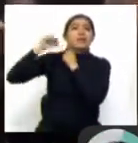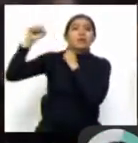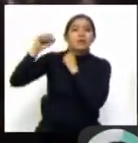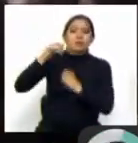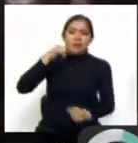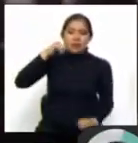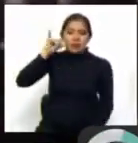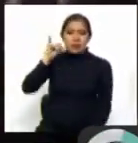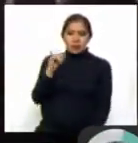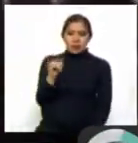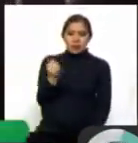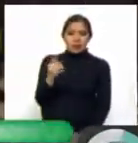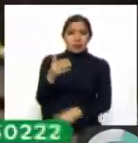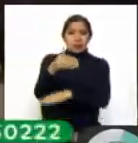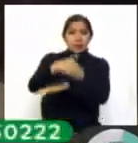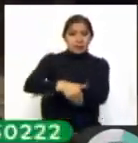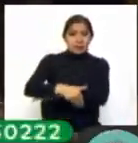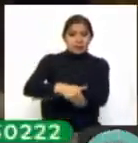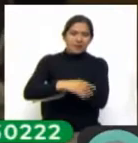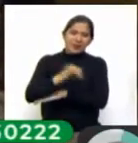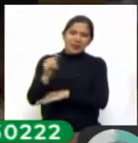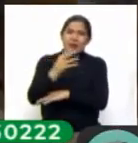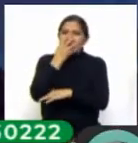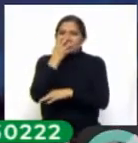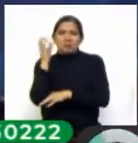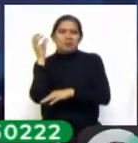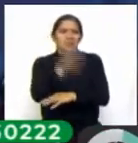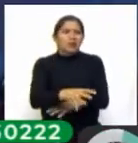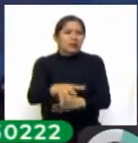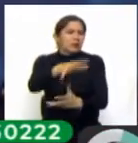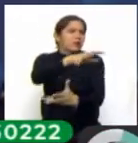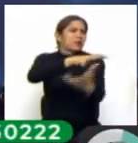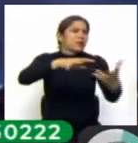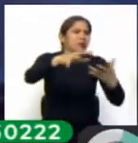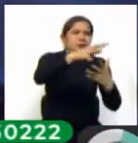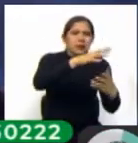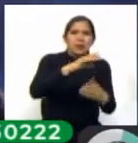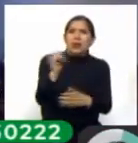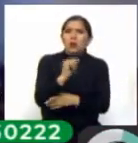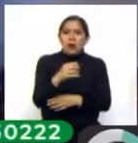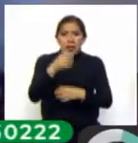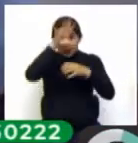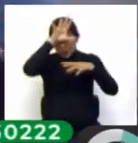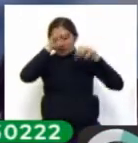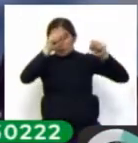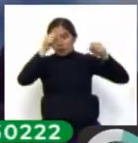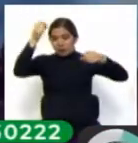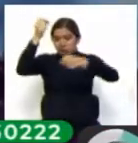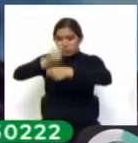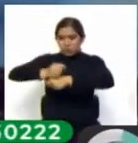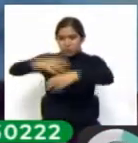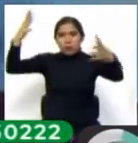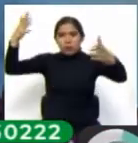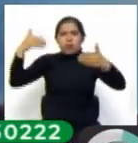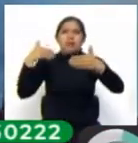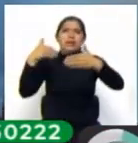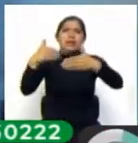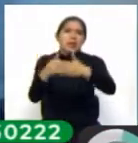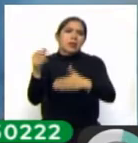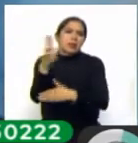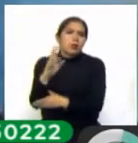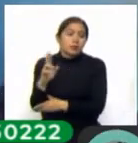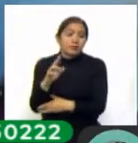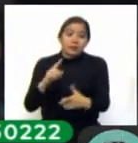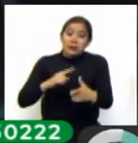del pasado jueves, así como la gasificación y el uso de dinamita por parte de los mineros que se encontraban cerca de ese lugar, lo